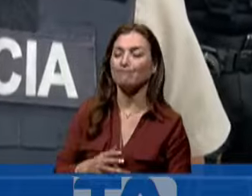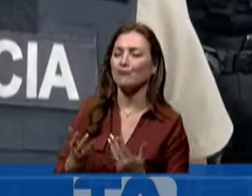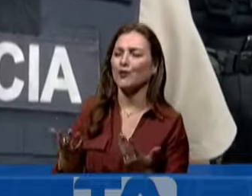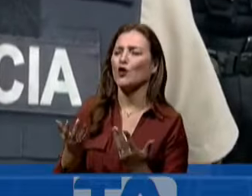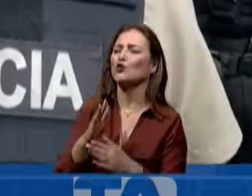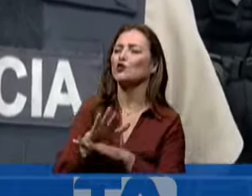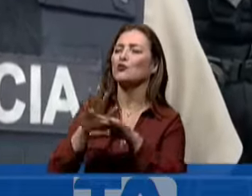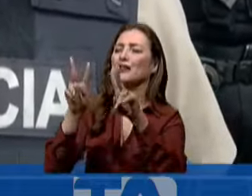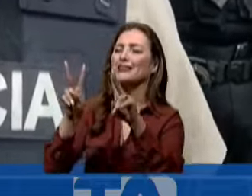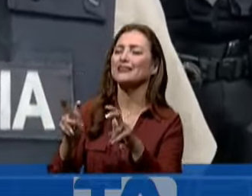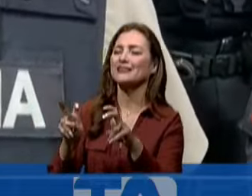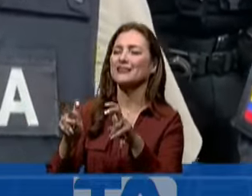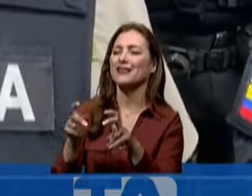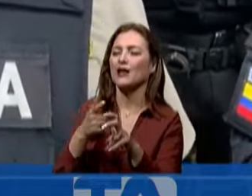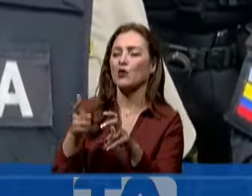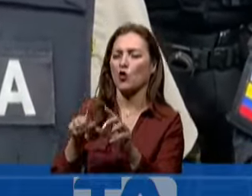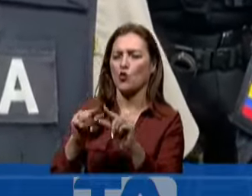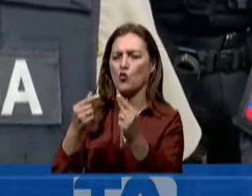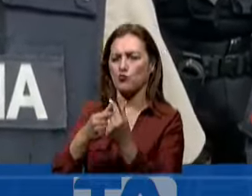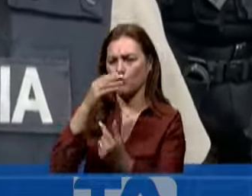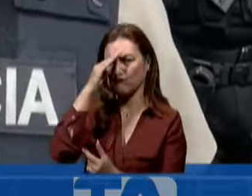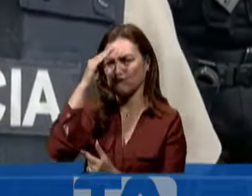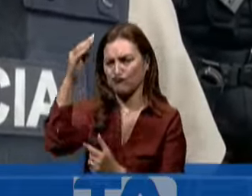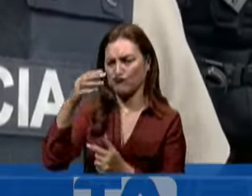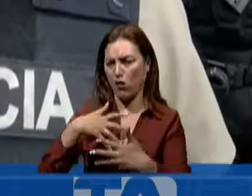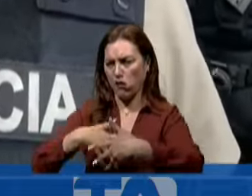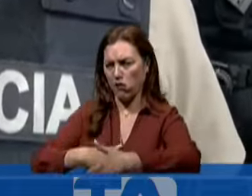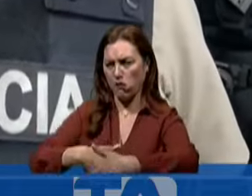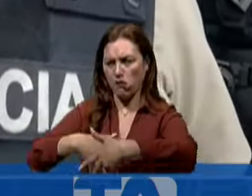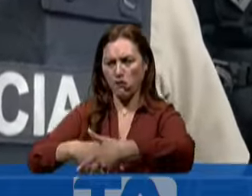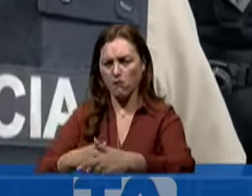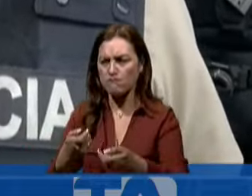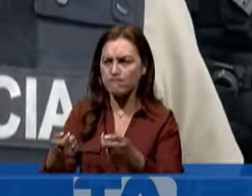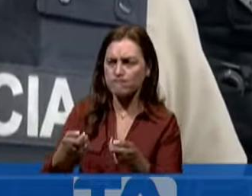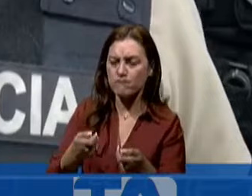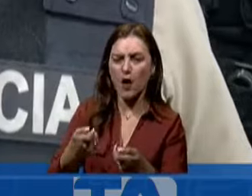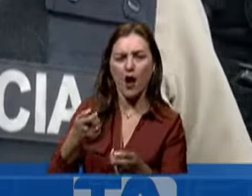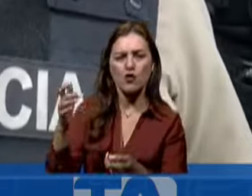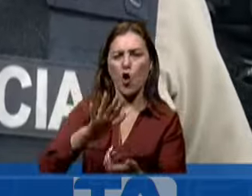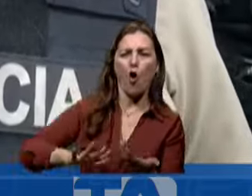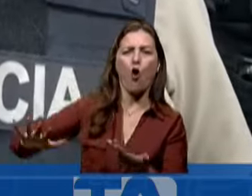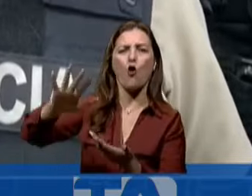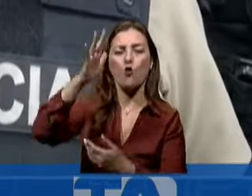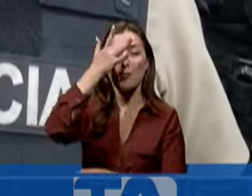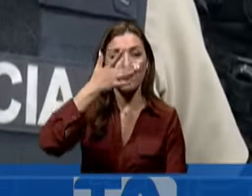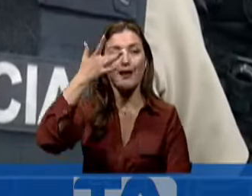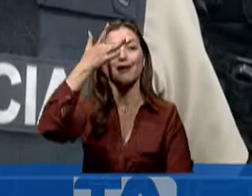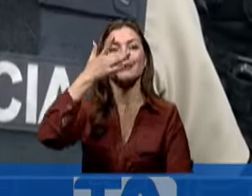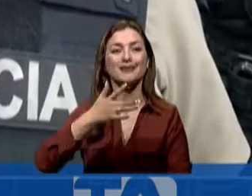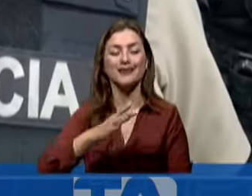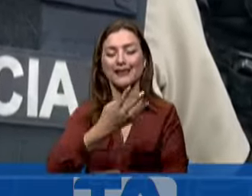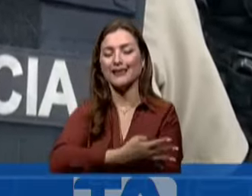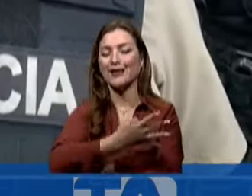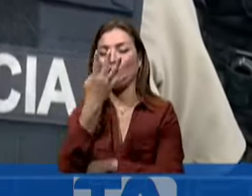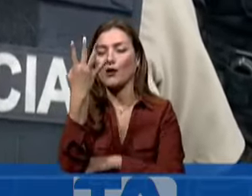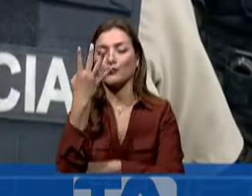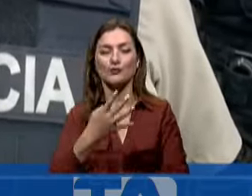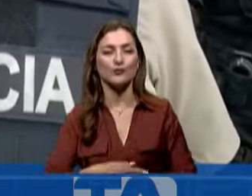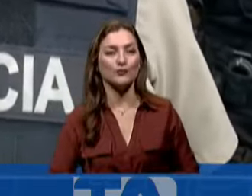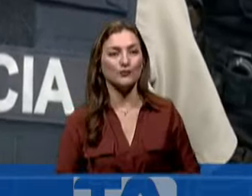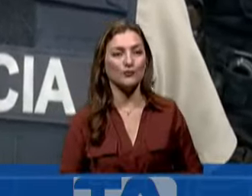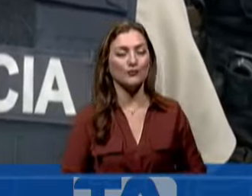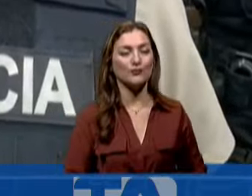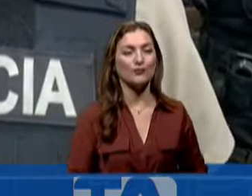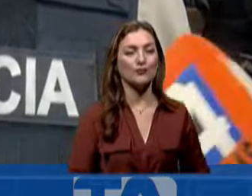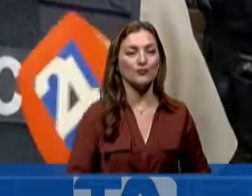un poco al respecto del contingente que ustedes han tenido desplazado en todos estos 4 días de asueto acá en la